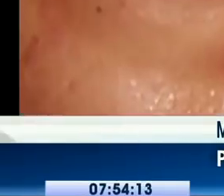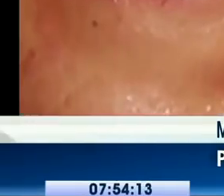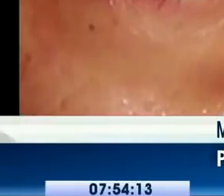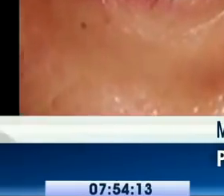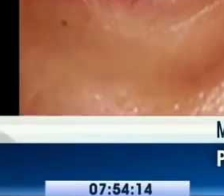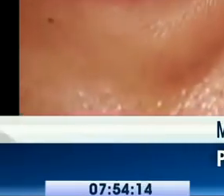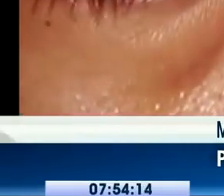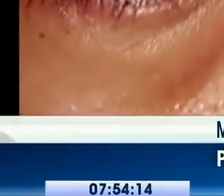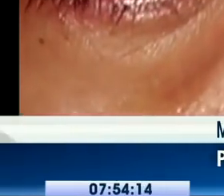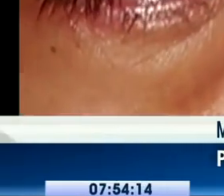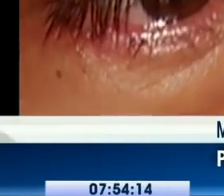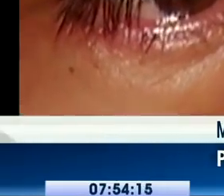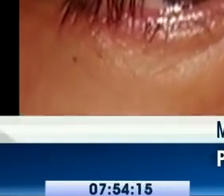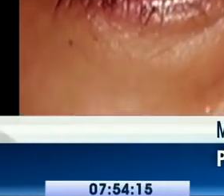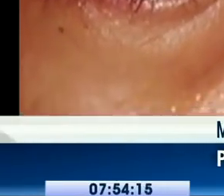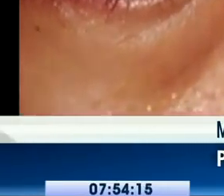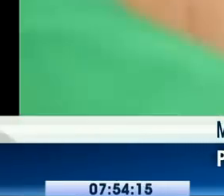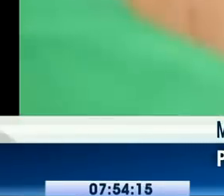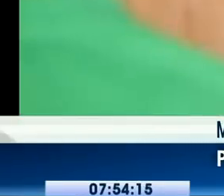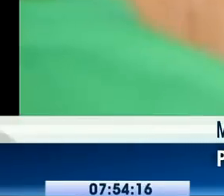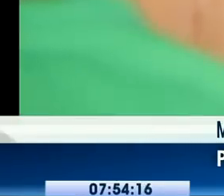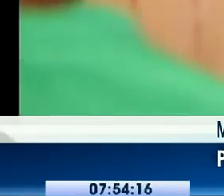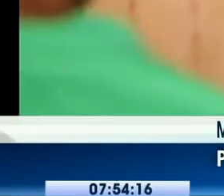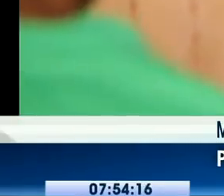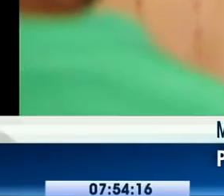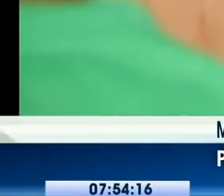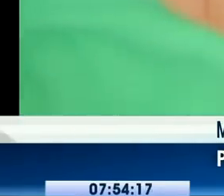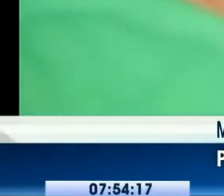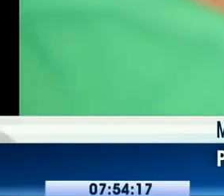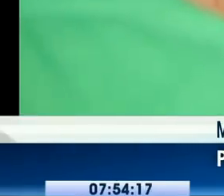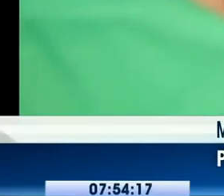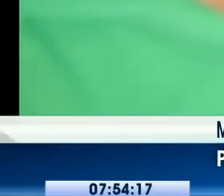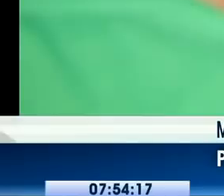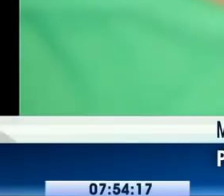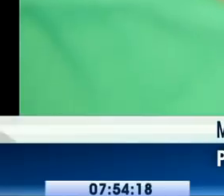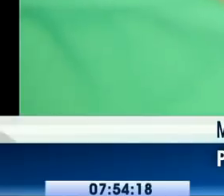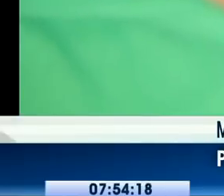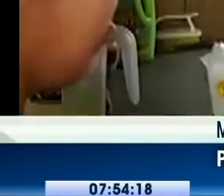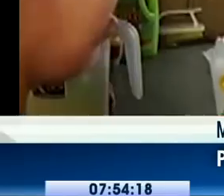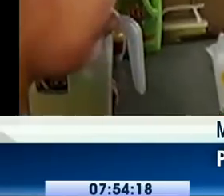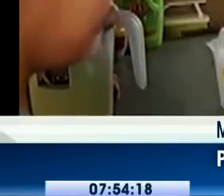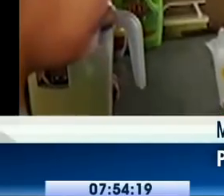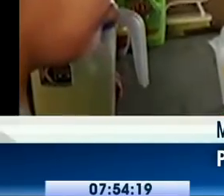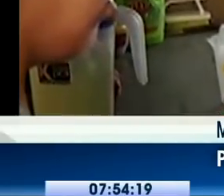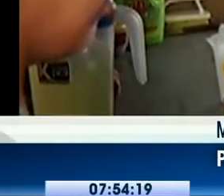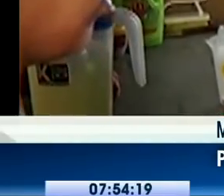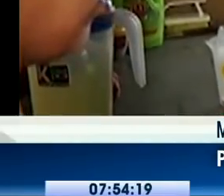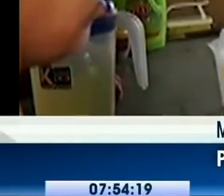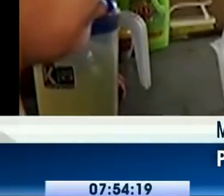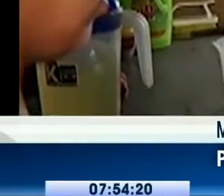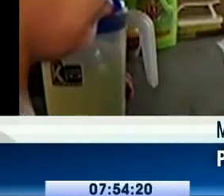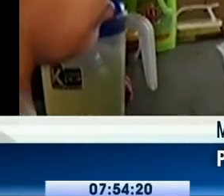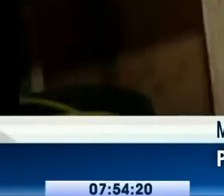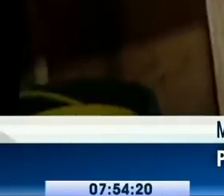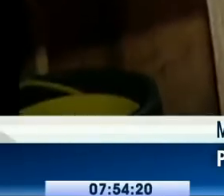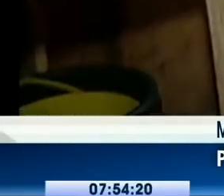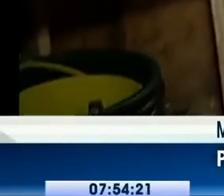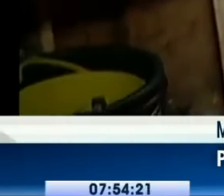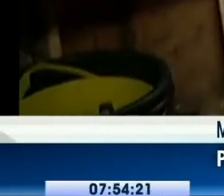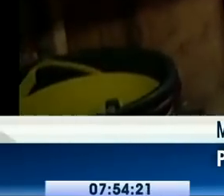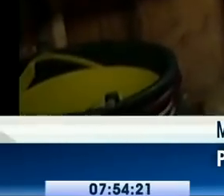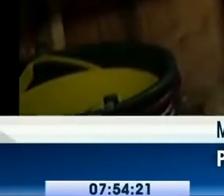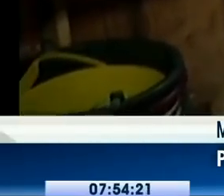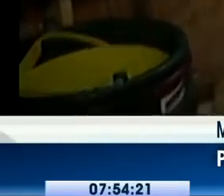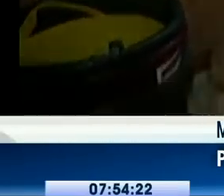llevando. Lo que más le duele a doña Joana es ver cómo su hijo se estanca en la educación, ya no puede asistir al colegio por la condición